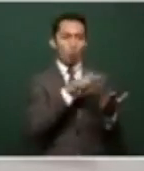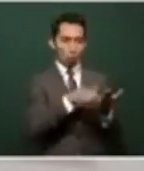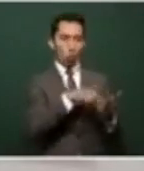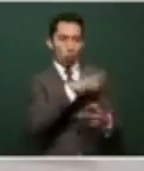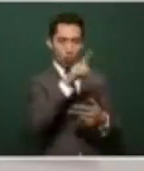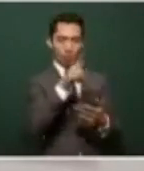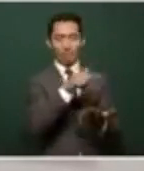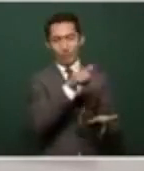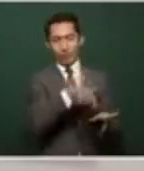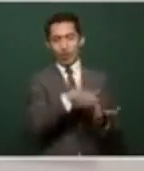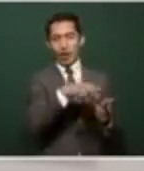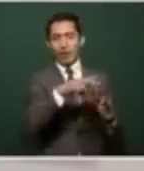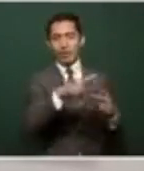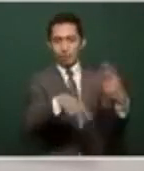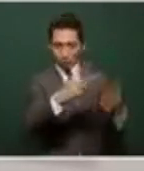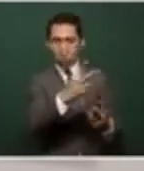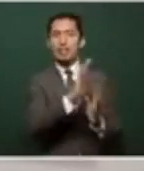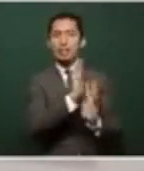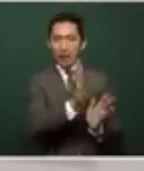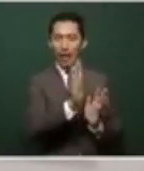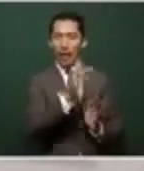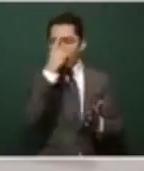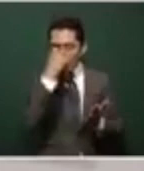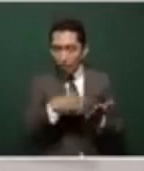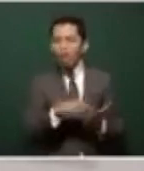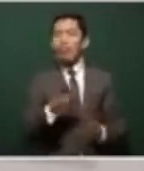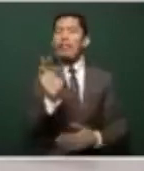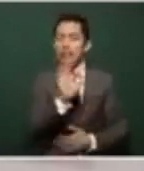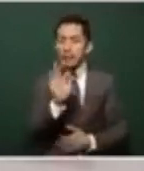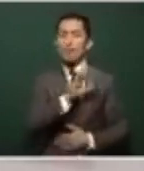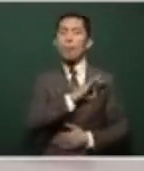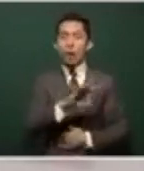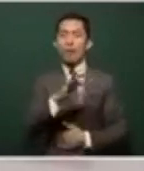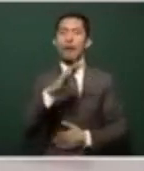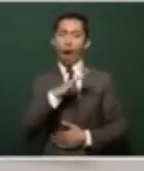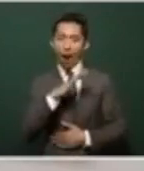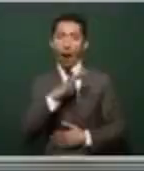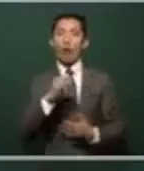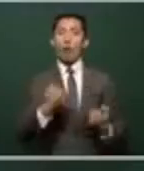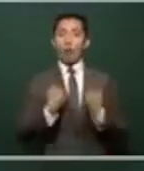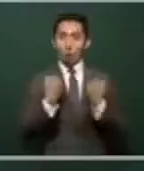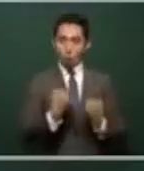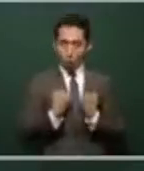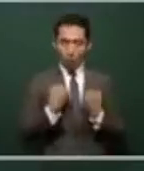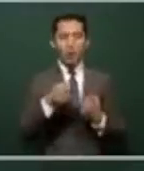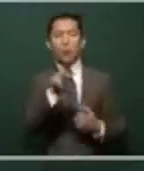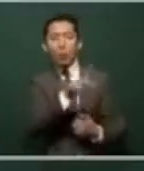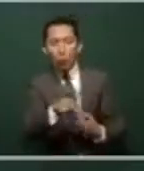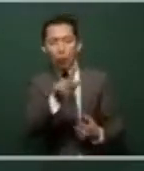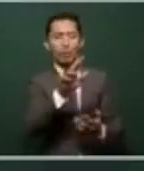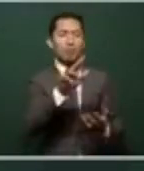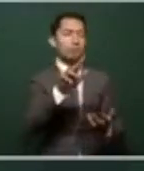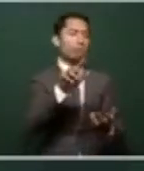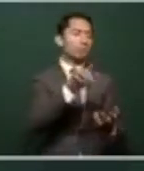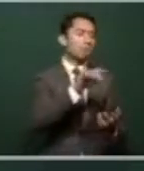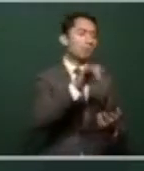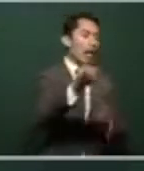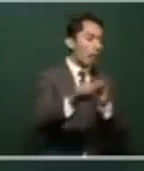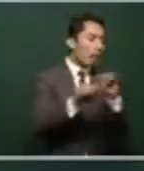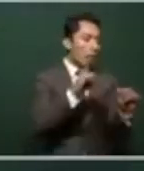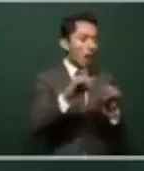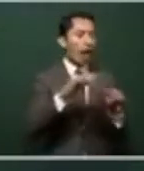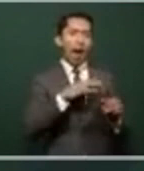se piensa que podrían estar los jóvenes, las comunidades, los pueblos. Se